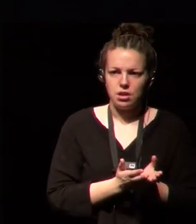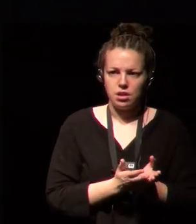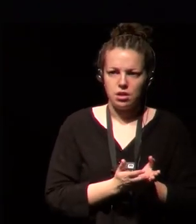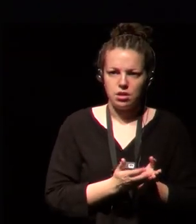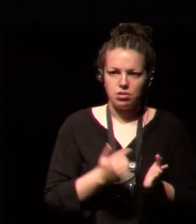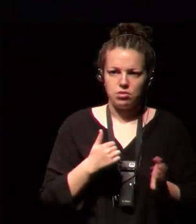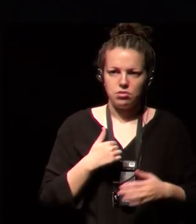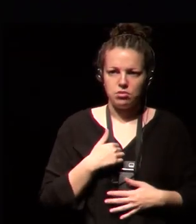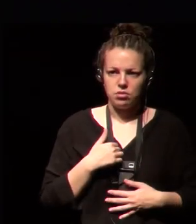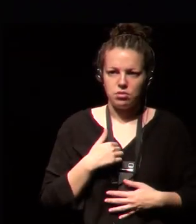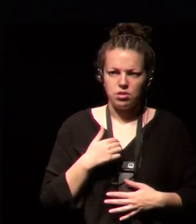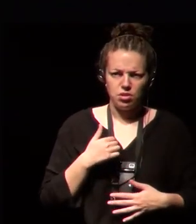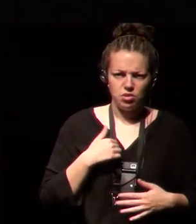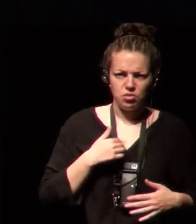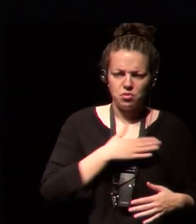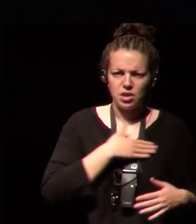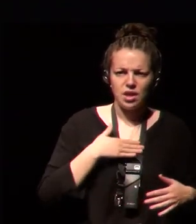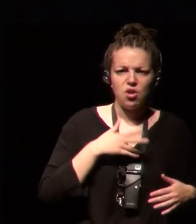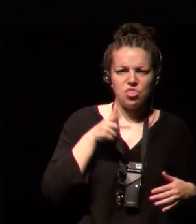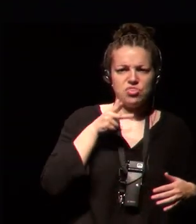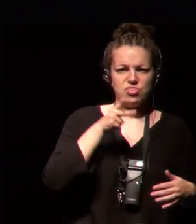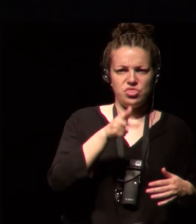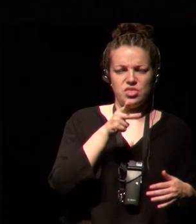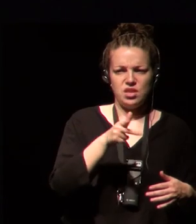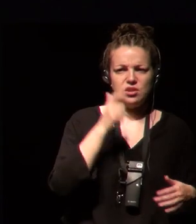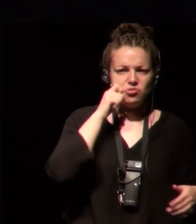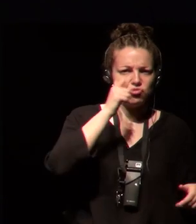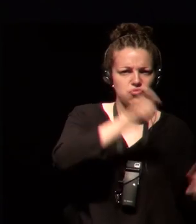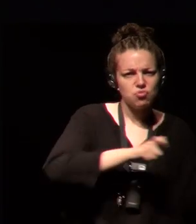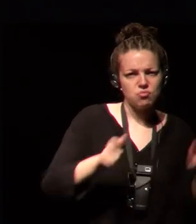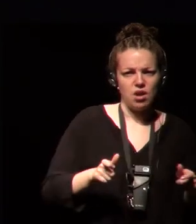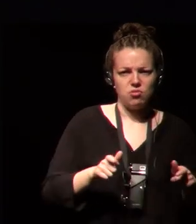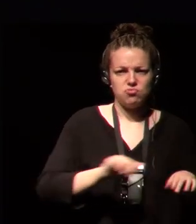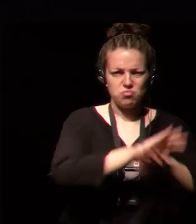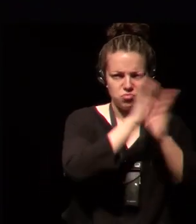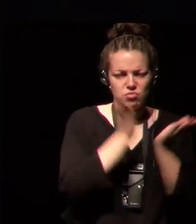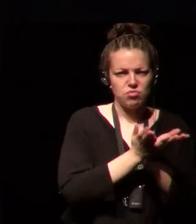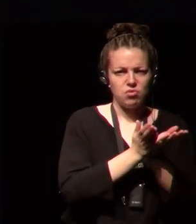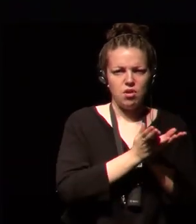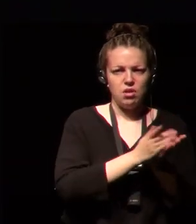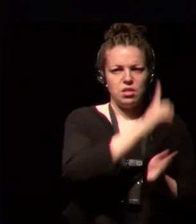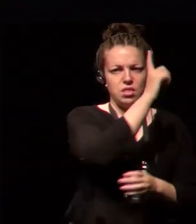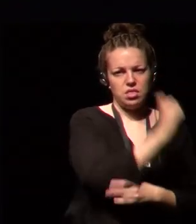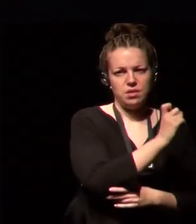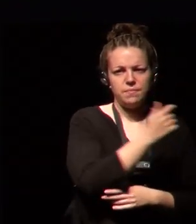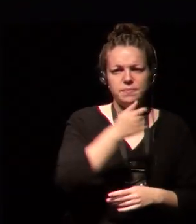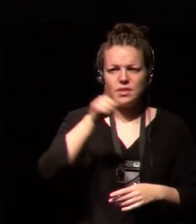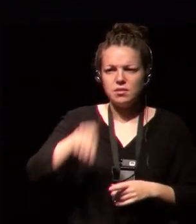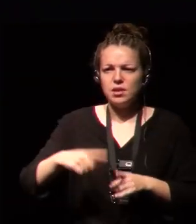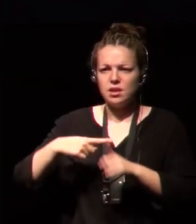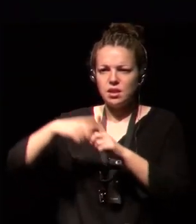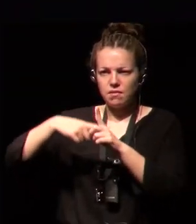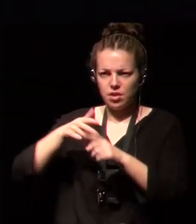humanos en todo el mundo. A nivel de comunidad, que la accesibilidad